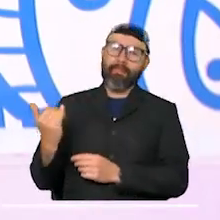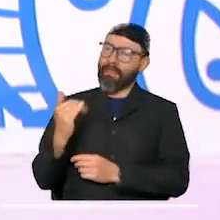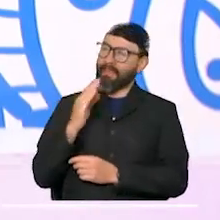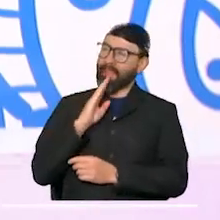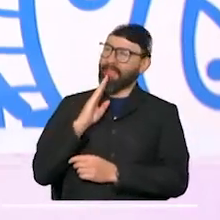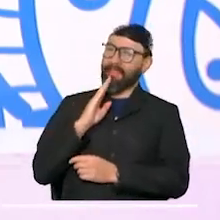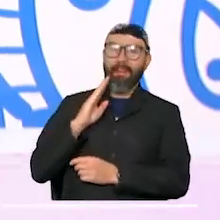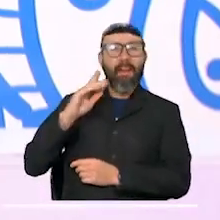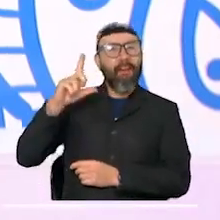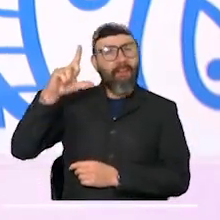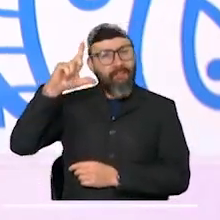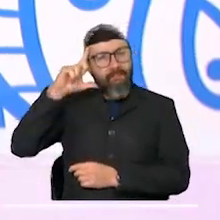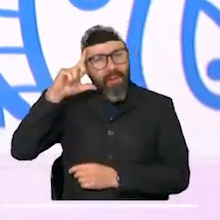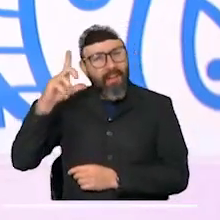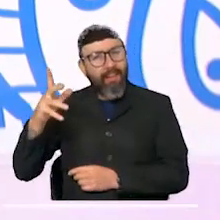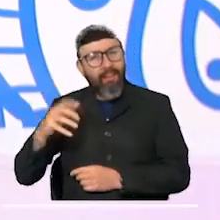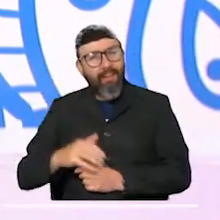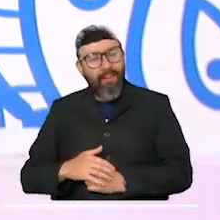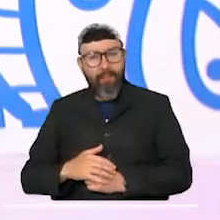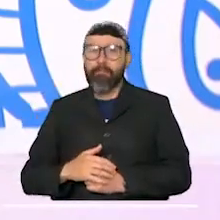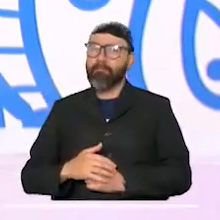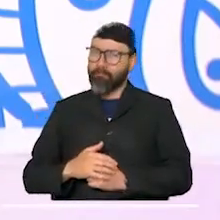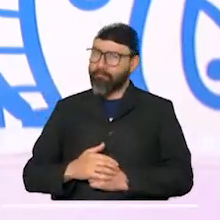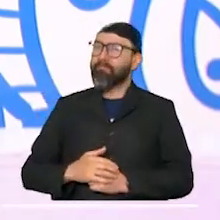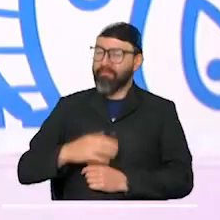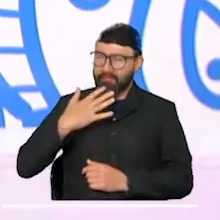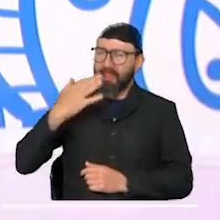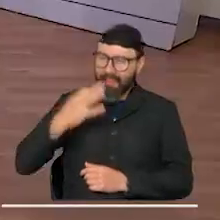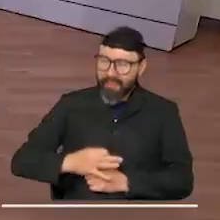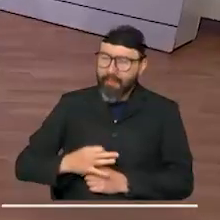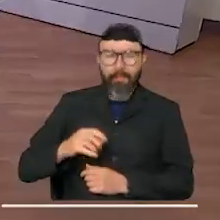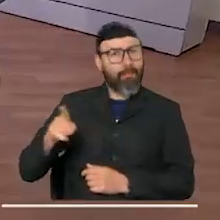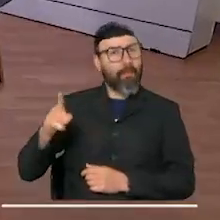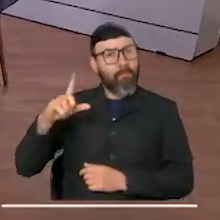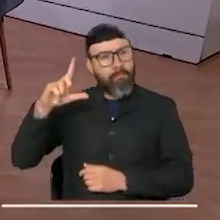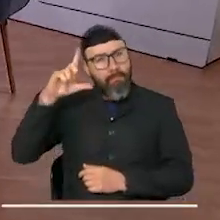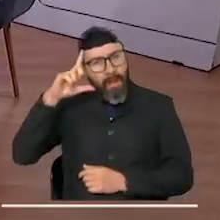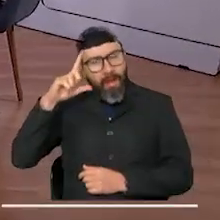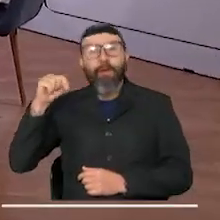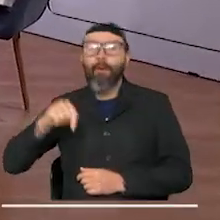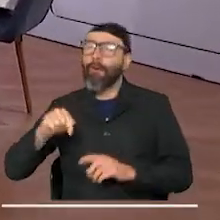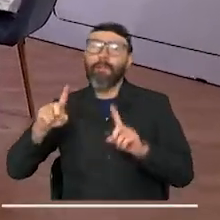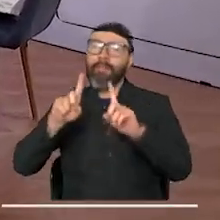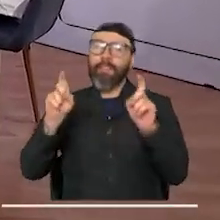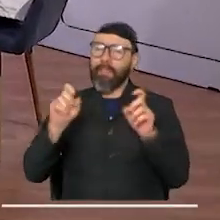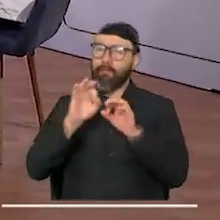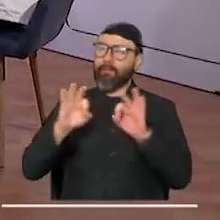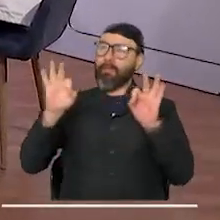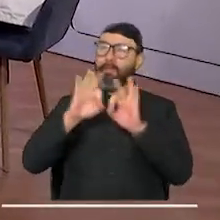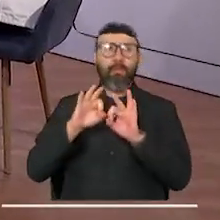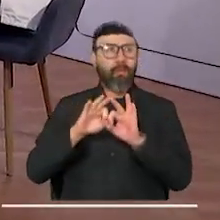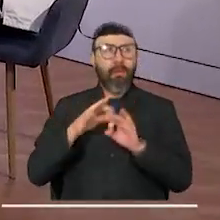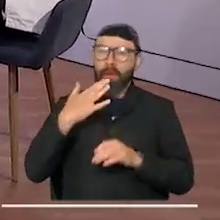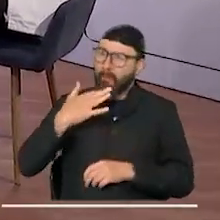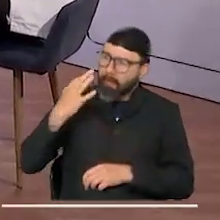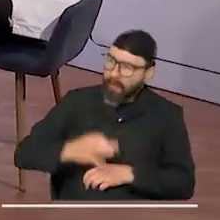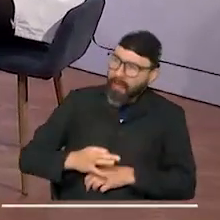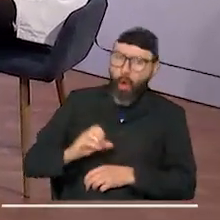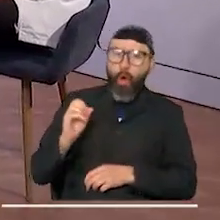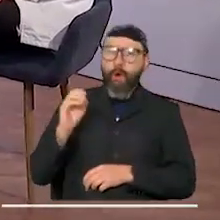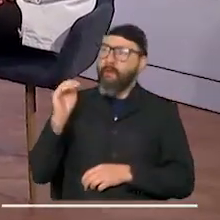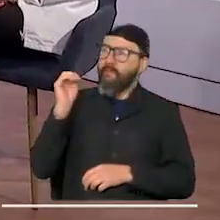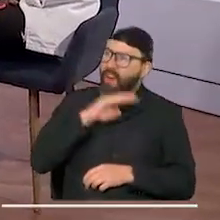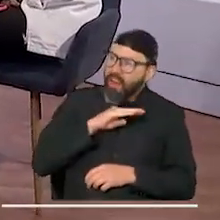sí la vagina escucharon muy bien el programa Va a ser sobre mitos y tabúes de la vagina